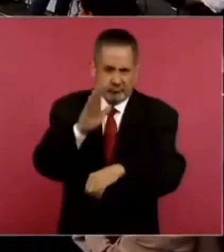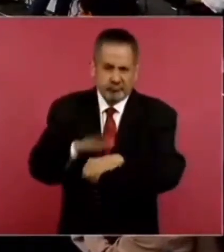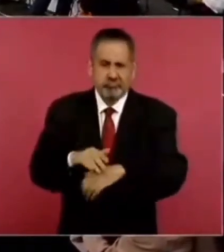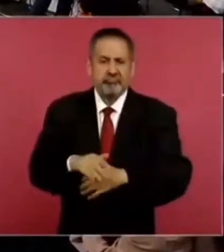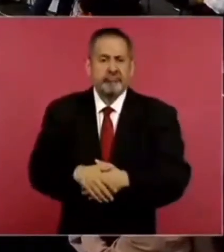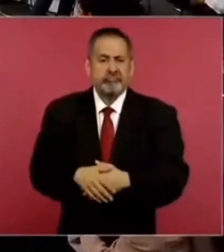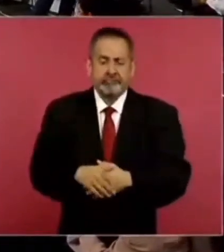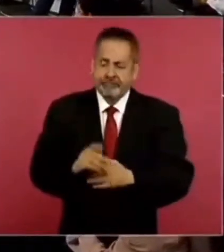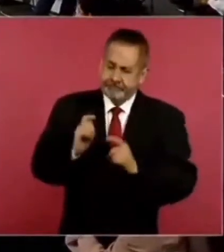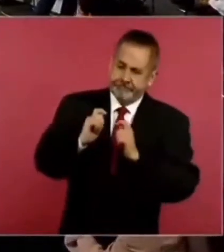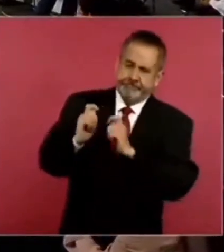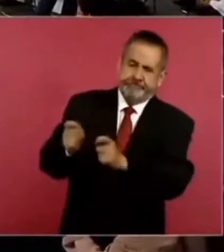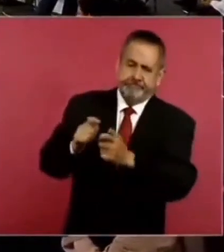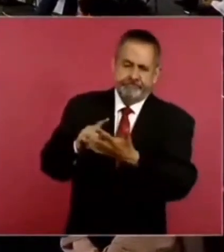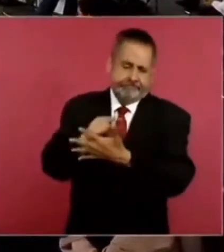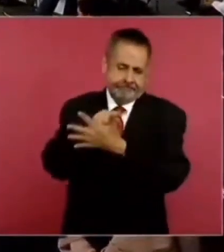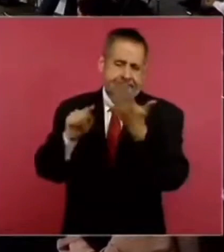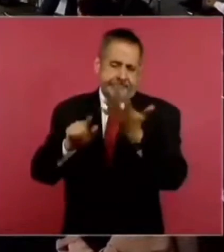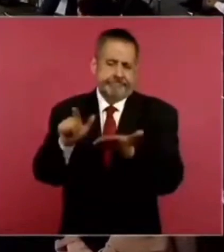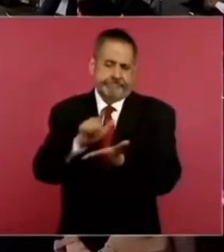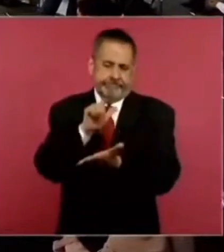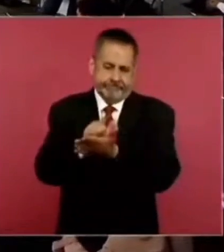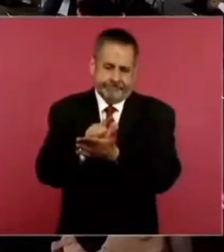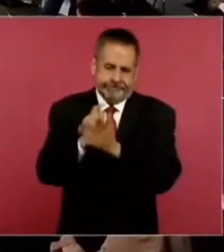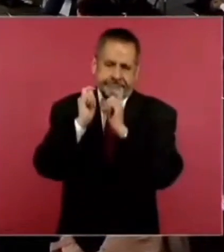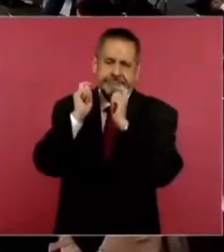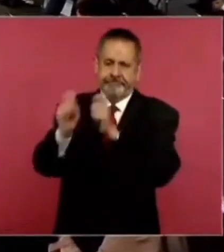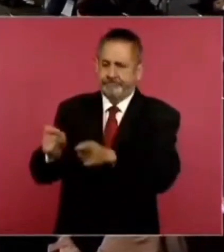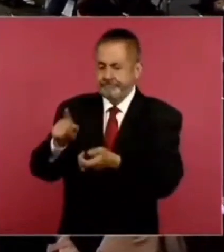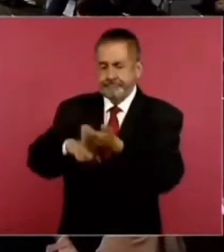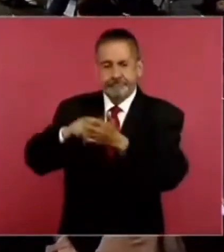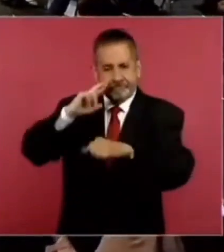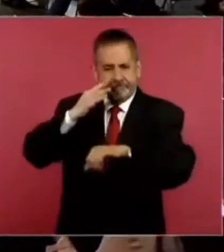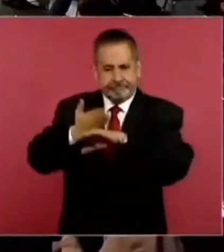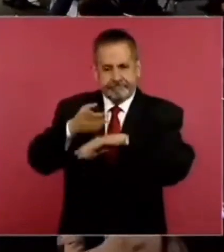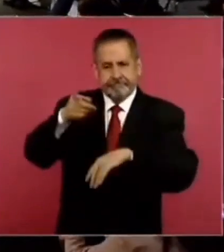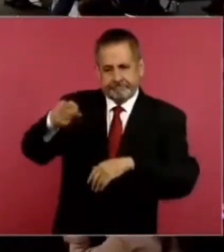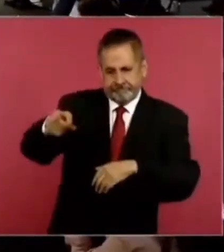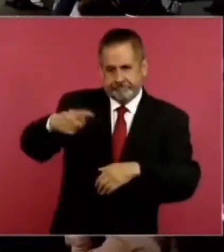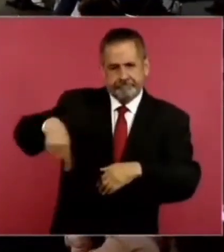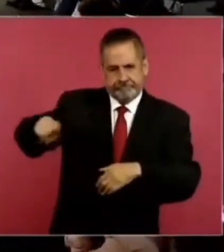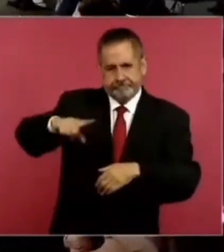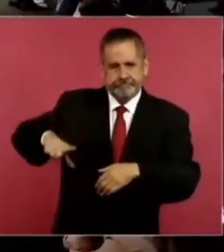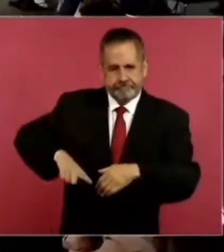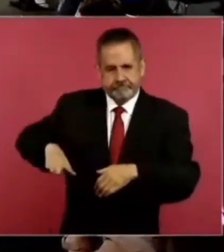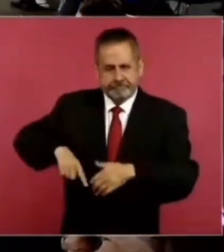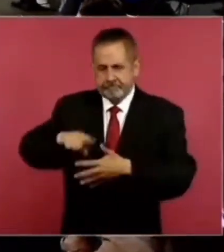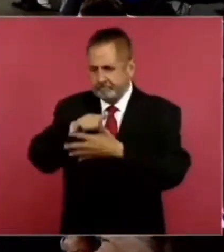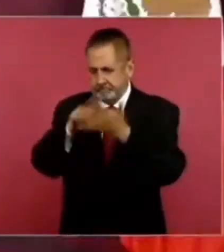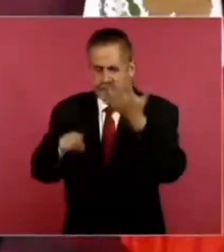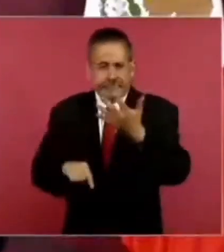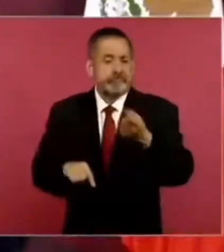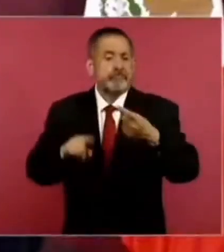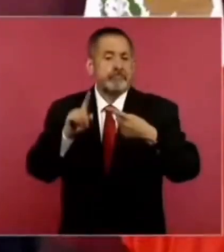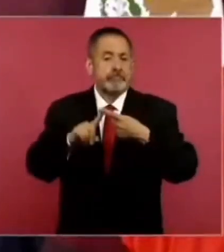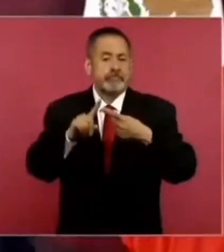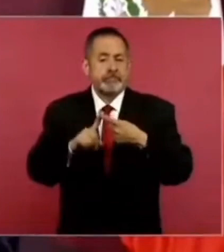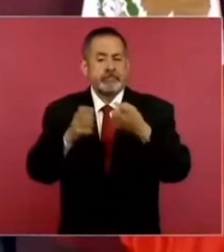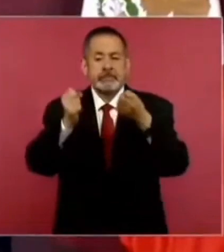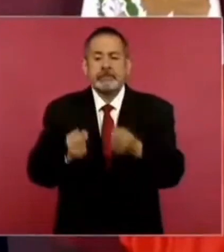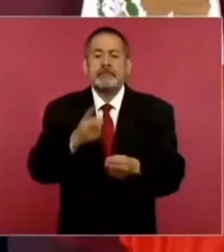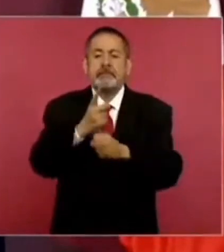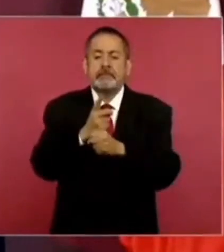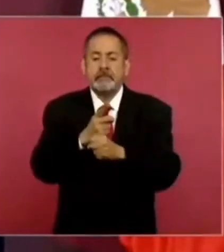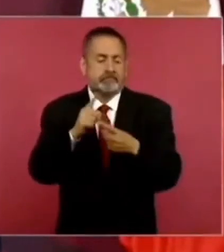Son las misiones que por ley tiene encomendada el ejército. La primera es la seguridad